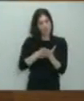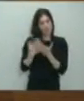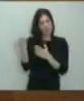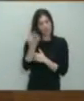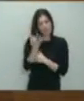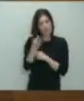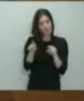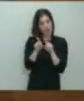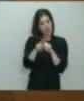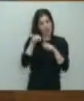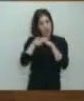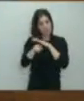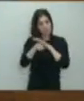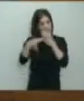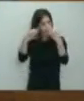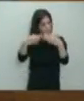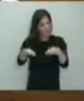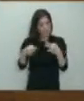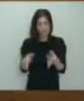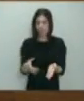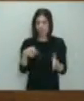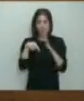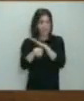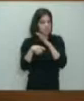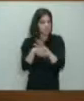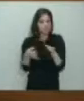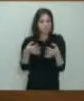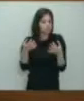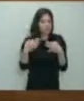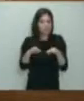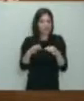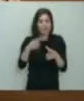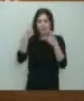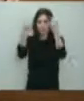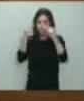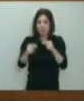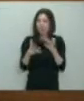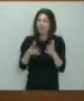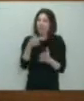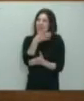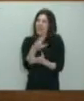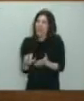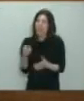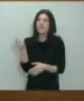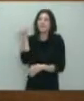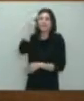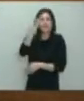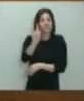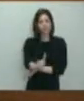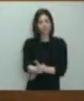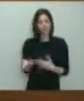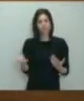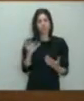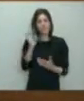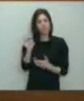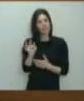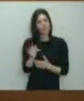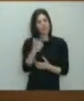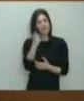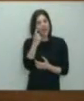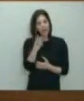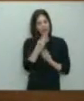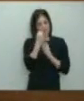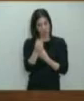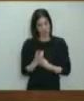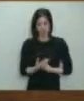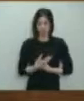gestión ordinaria y corriente del presupuesto, no recurriendo a más endeudamiento. Sobre todo cuando no se nos facilitan dos datos, que a usted le